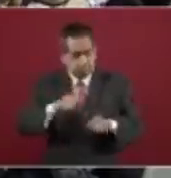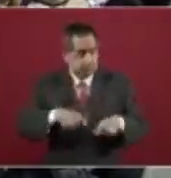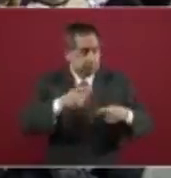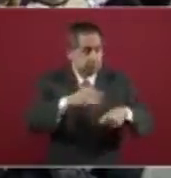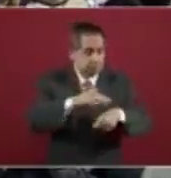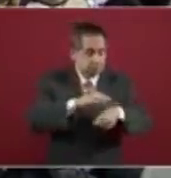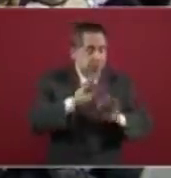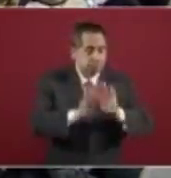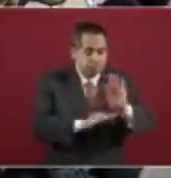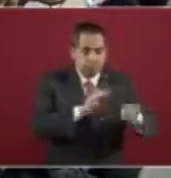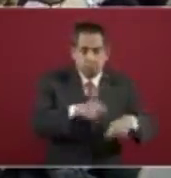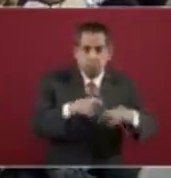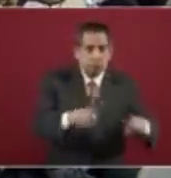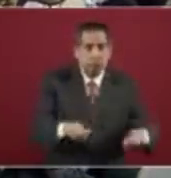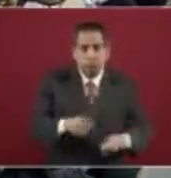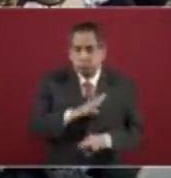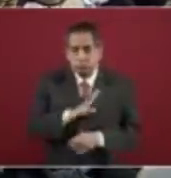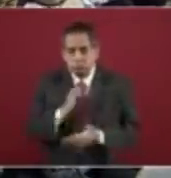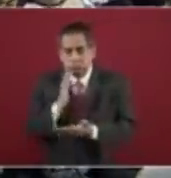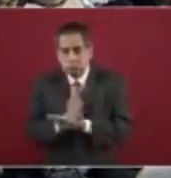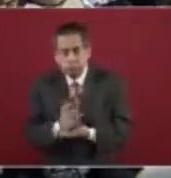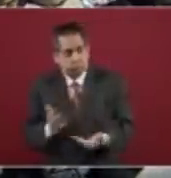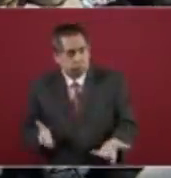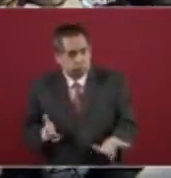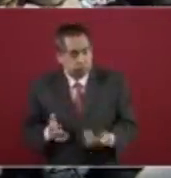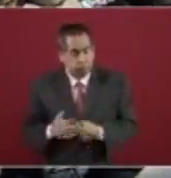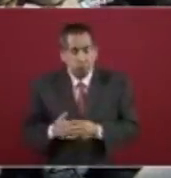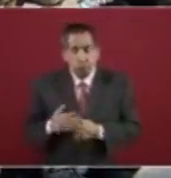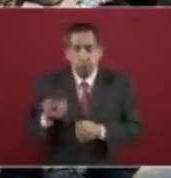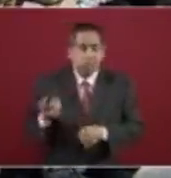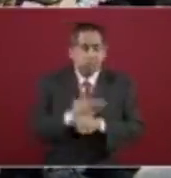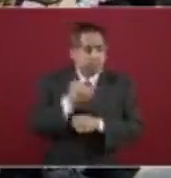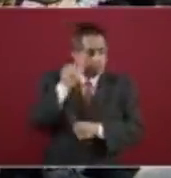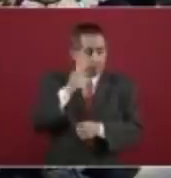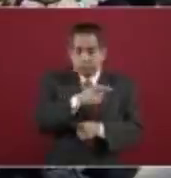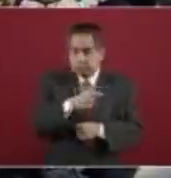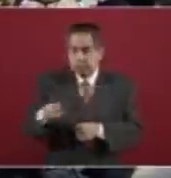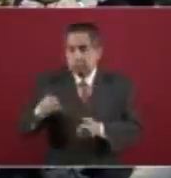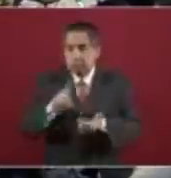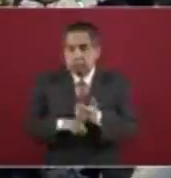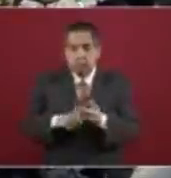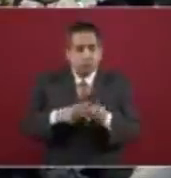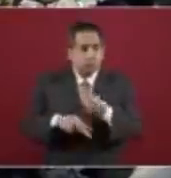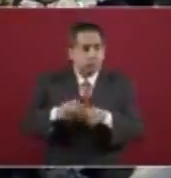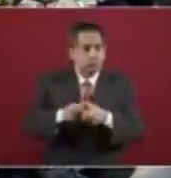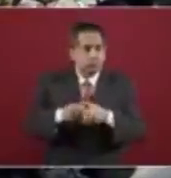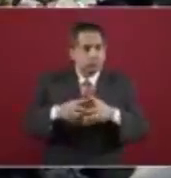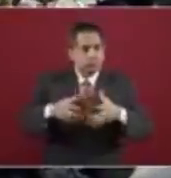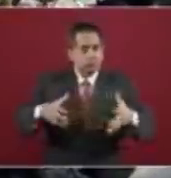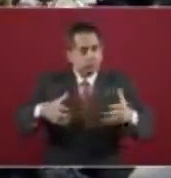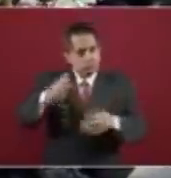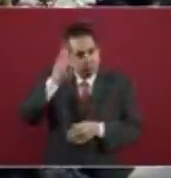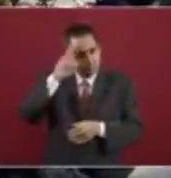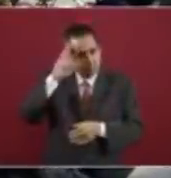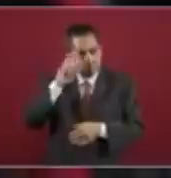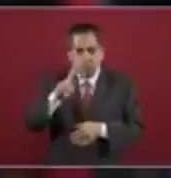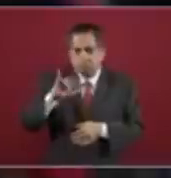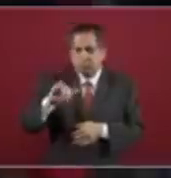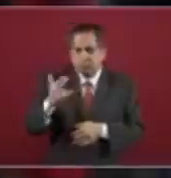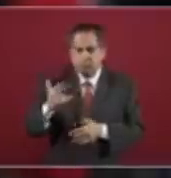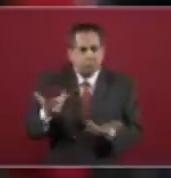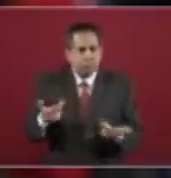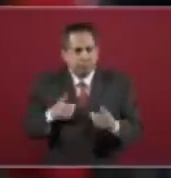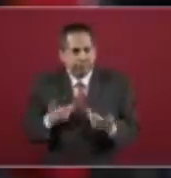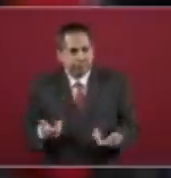enfermedad. En una época cuando la tasa de esta enfermedad está creciendo en el país, ¿qué hará el